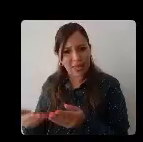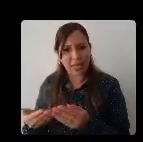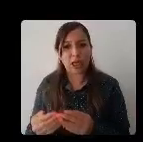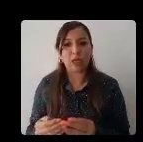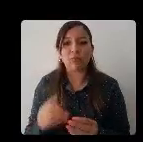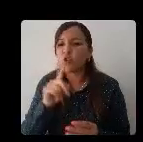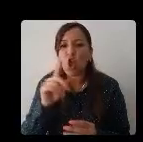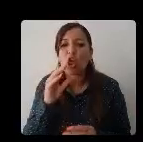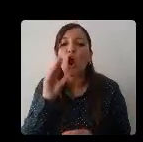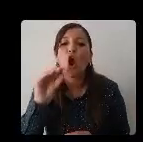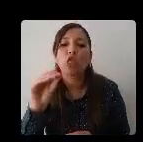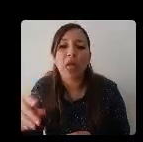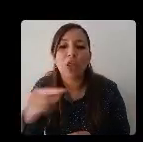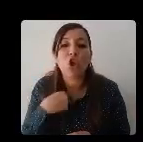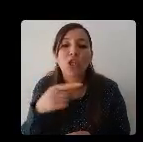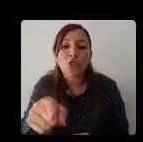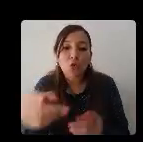www.tingana.org y